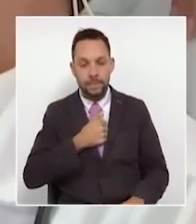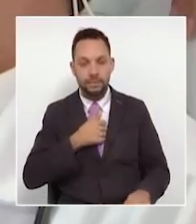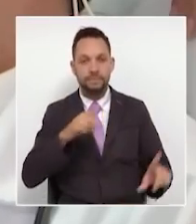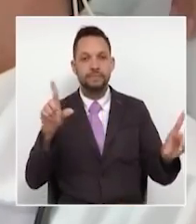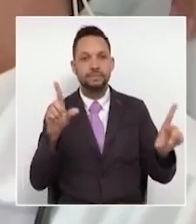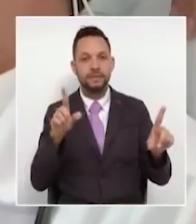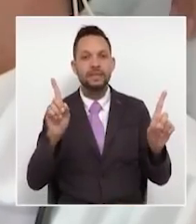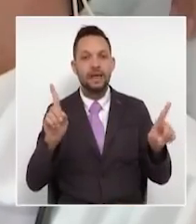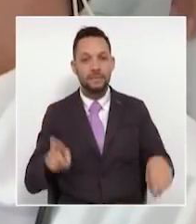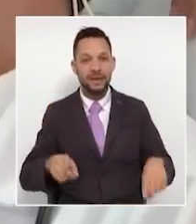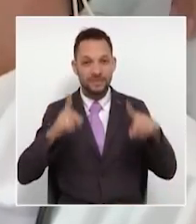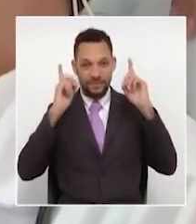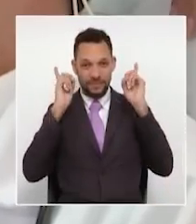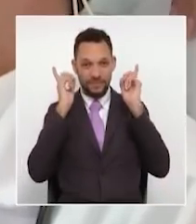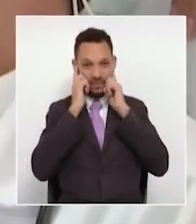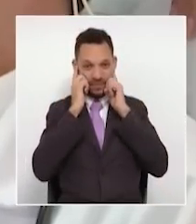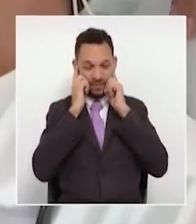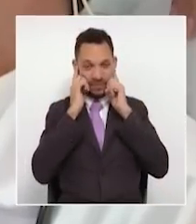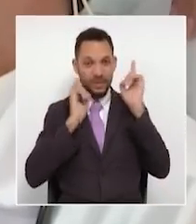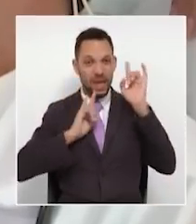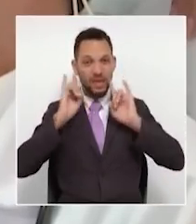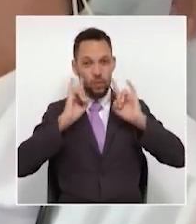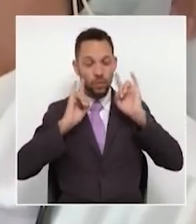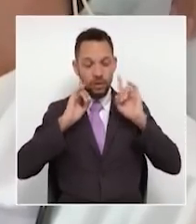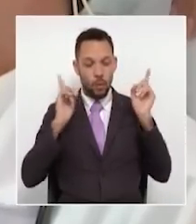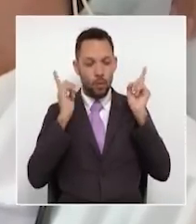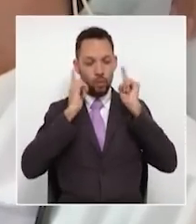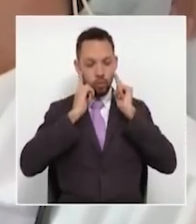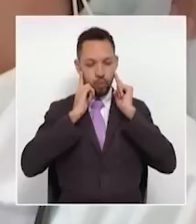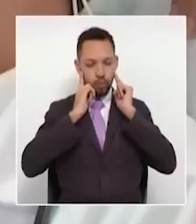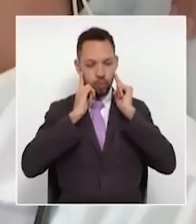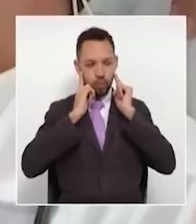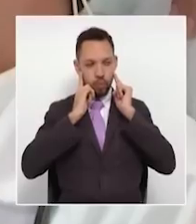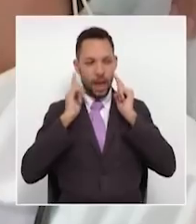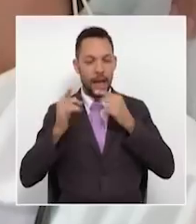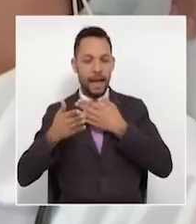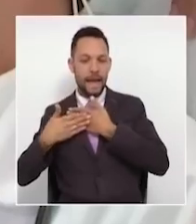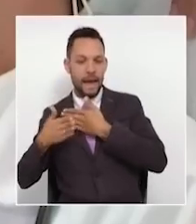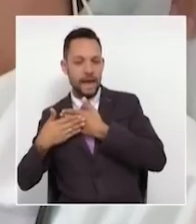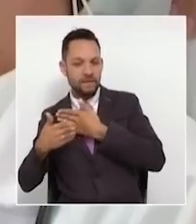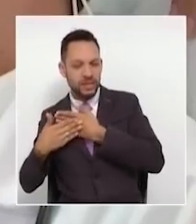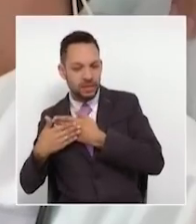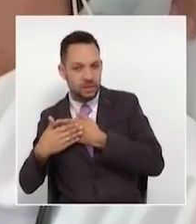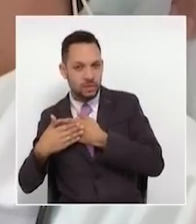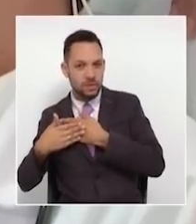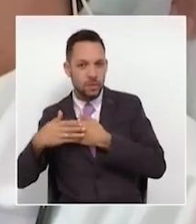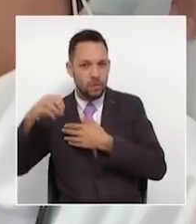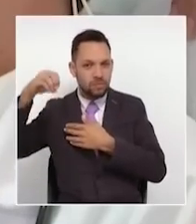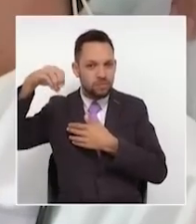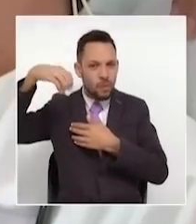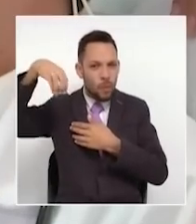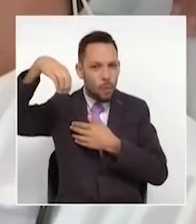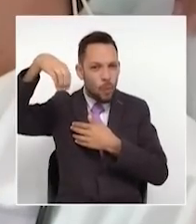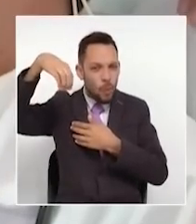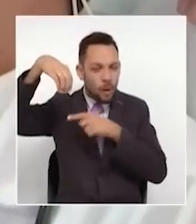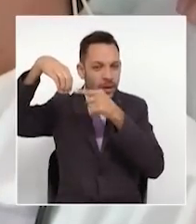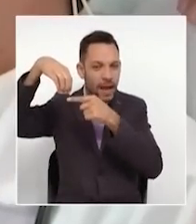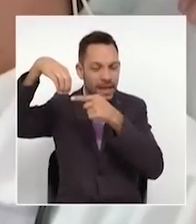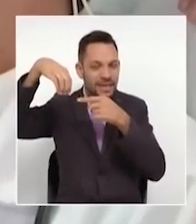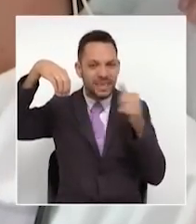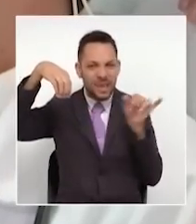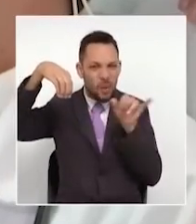audífonos dónde va a sonar una campanita y esto a medida que pasa sesión tras su